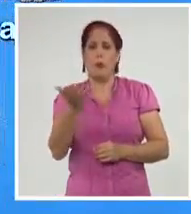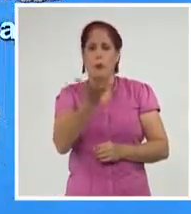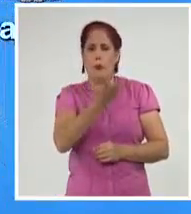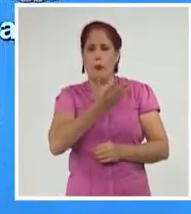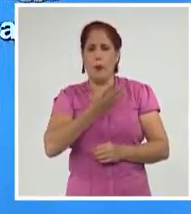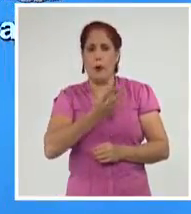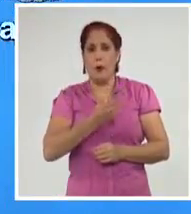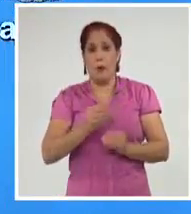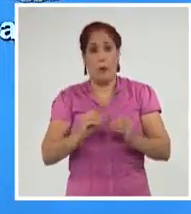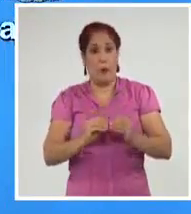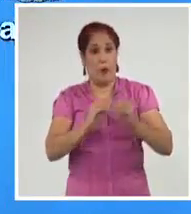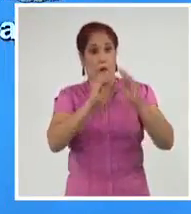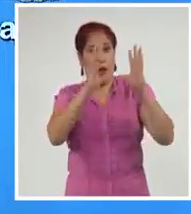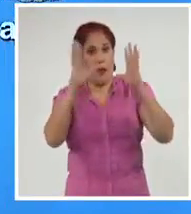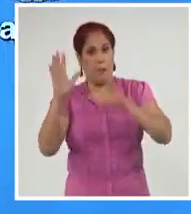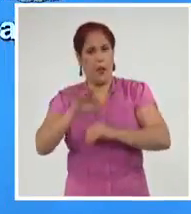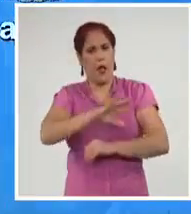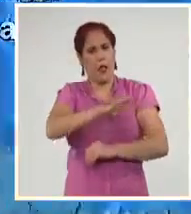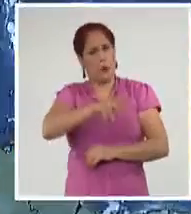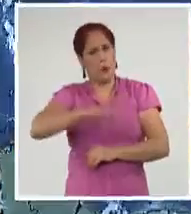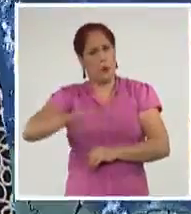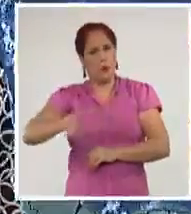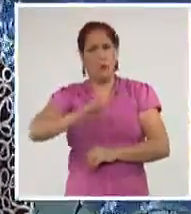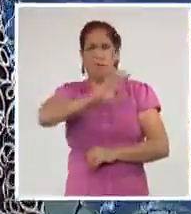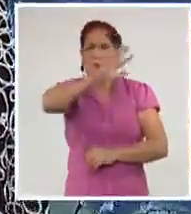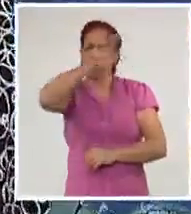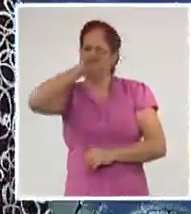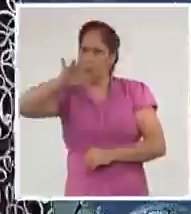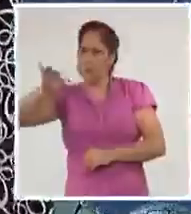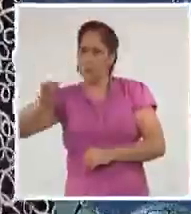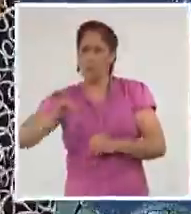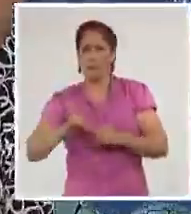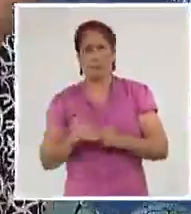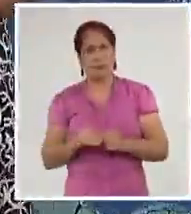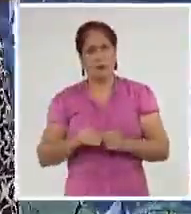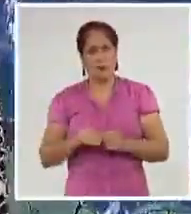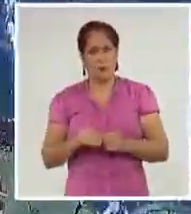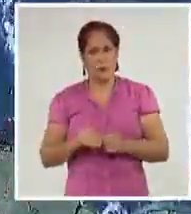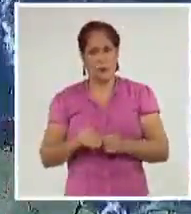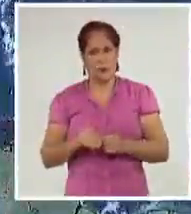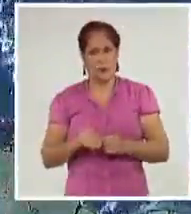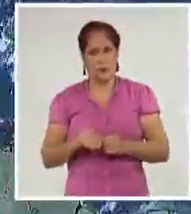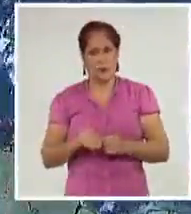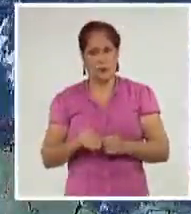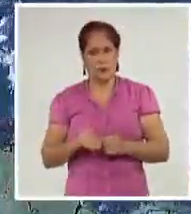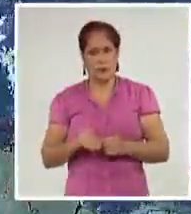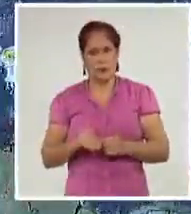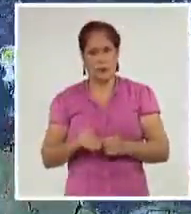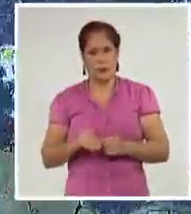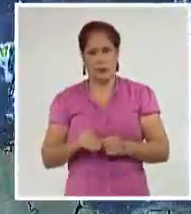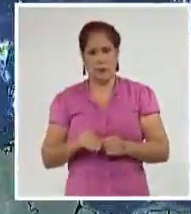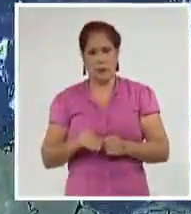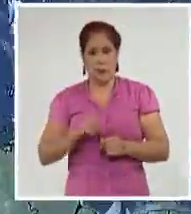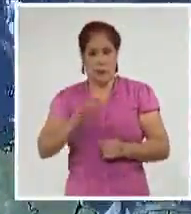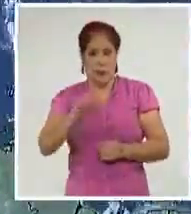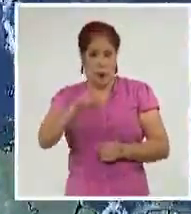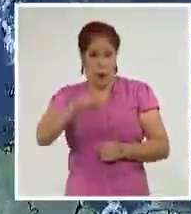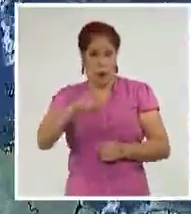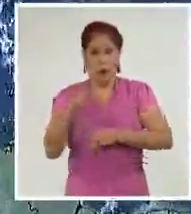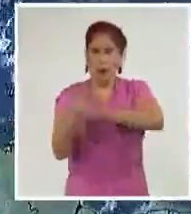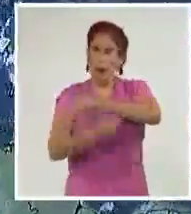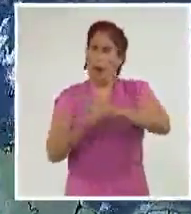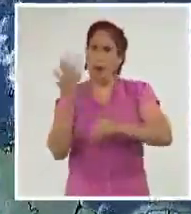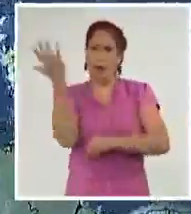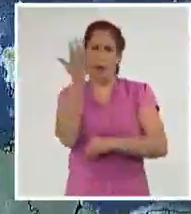todo el día con mar tranquila en ambas costas de la región central y habrá poco oleaje en el resto de las costas. En resumen, para hoy poco cambio en el